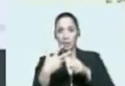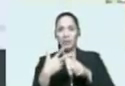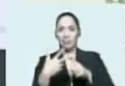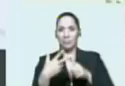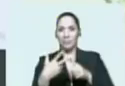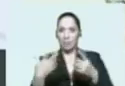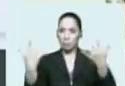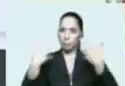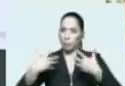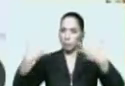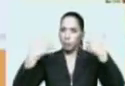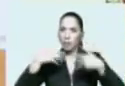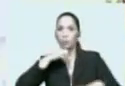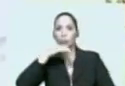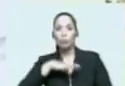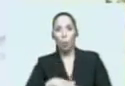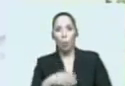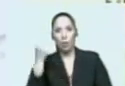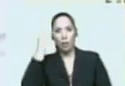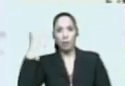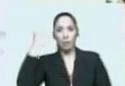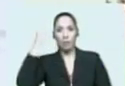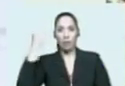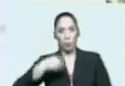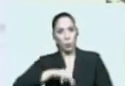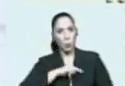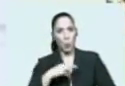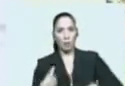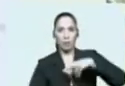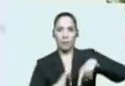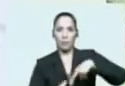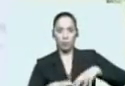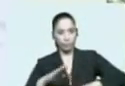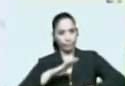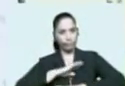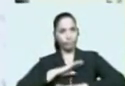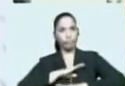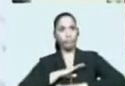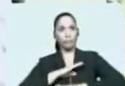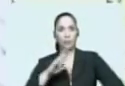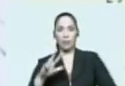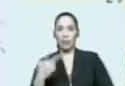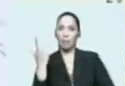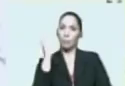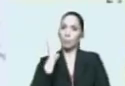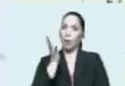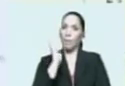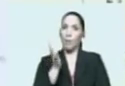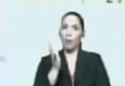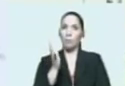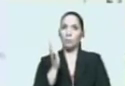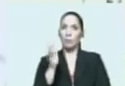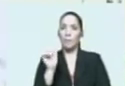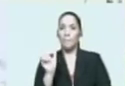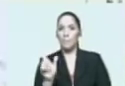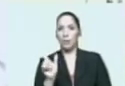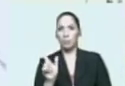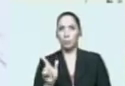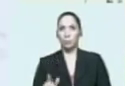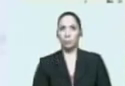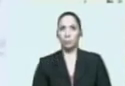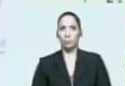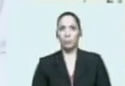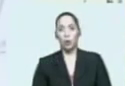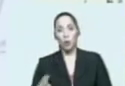ética su ideología la de nuestra revolución a las que en el tercer congreso del partido socialista unido de venezuela hemos